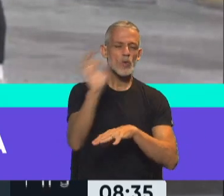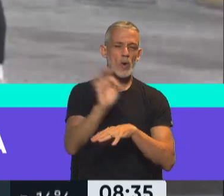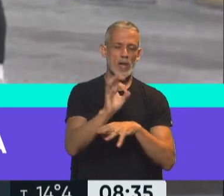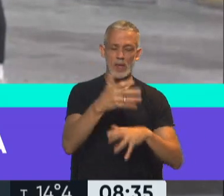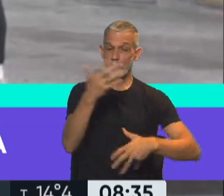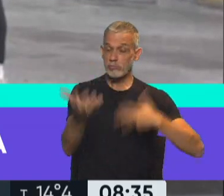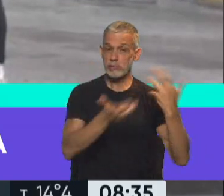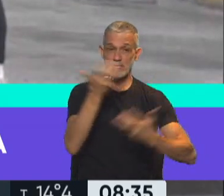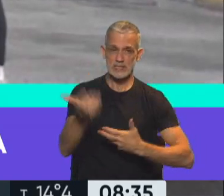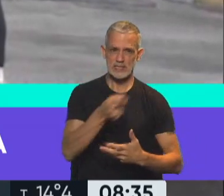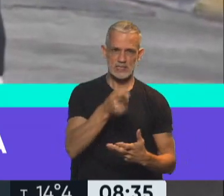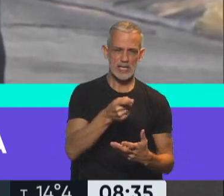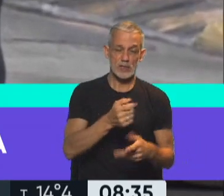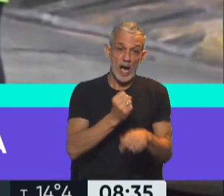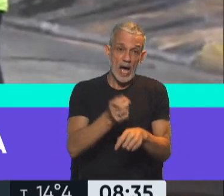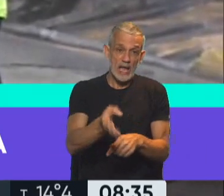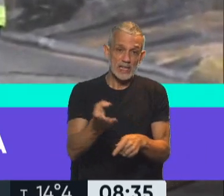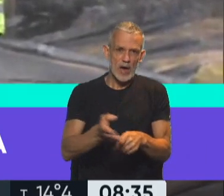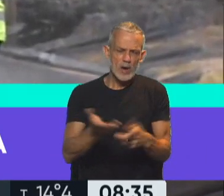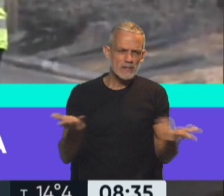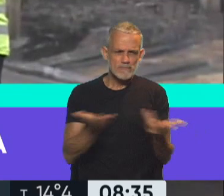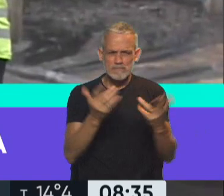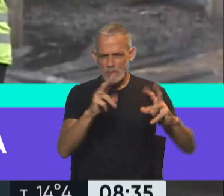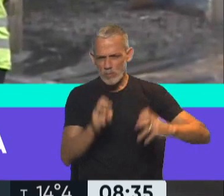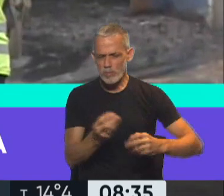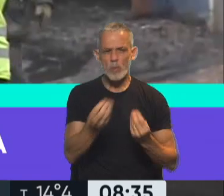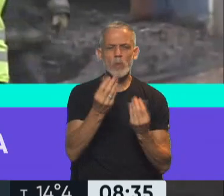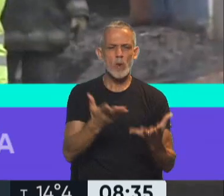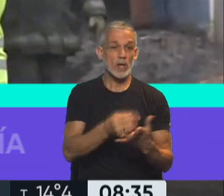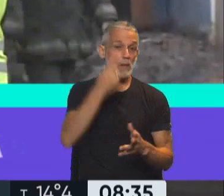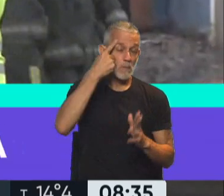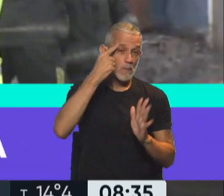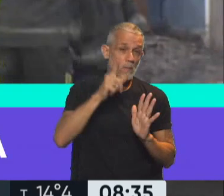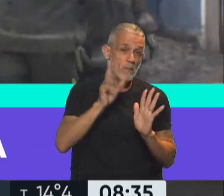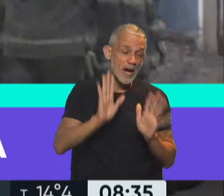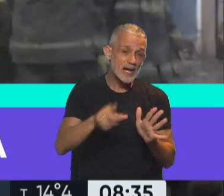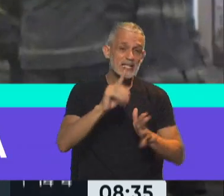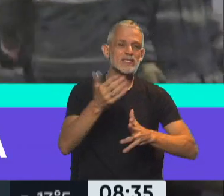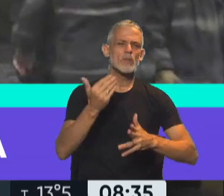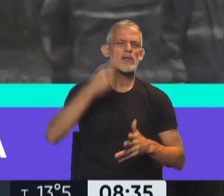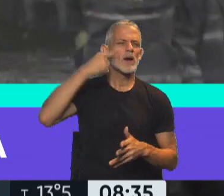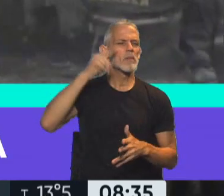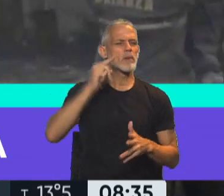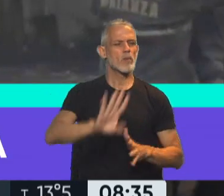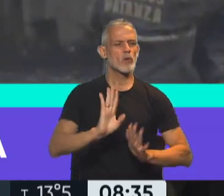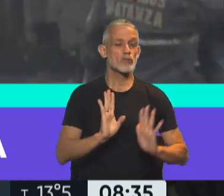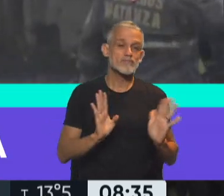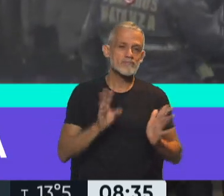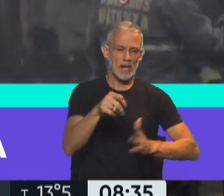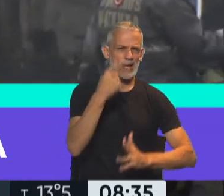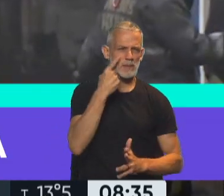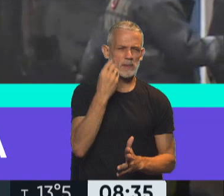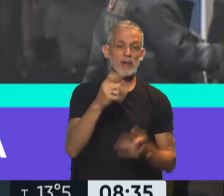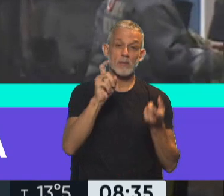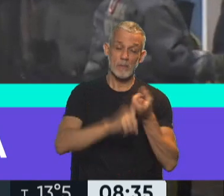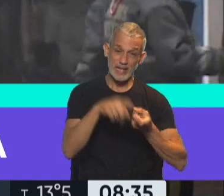incendio que todavía están investigando las causas pero creen que podría haber sido intencional en este lugar vivía un